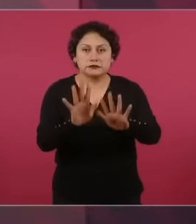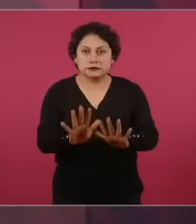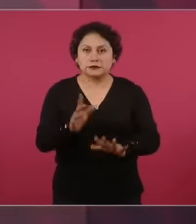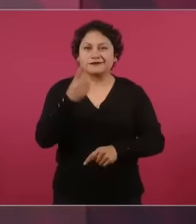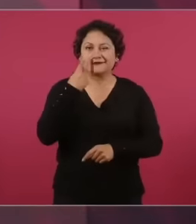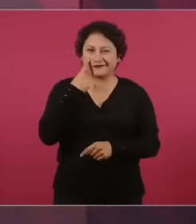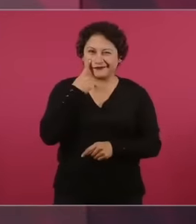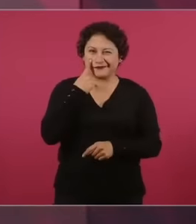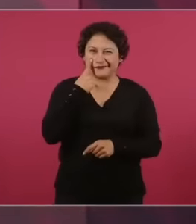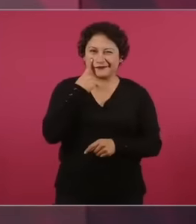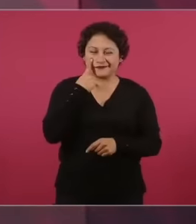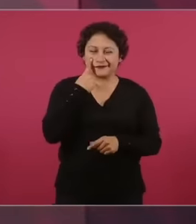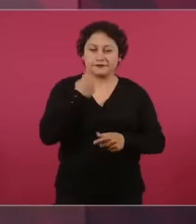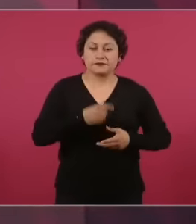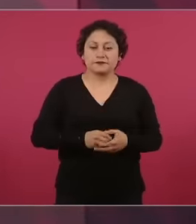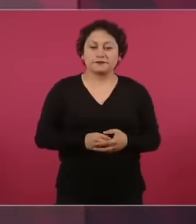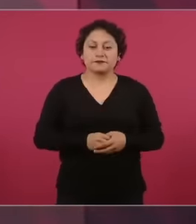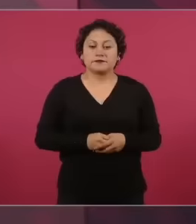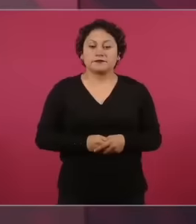esta